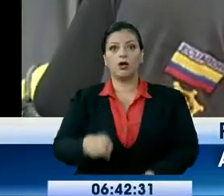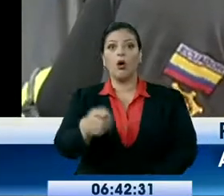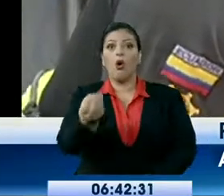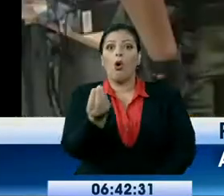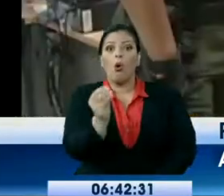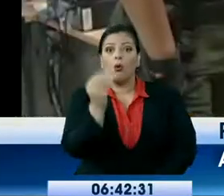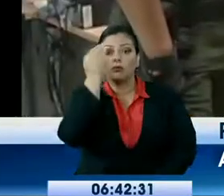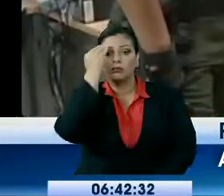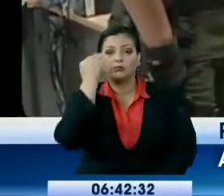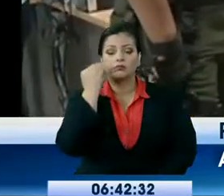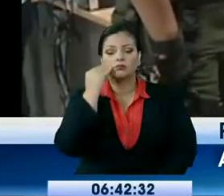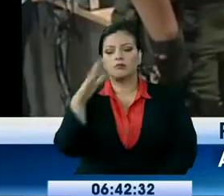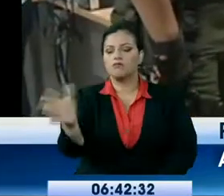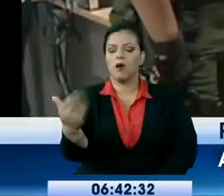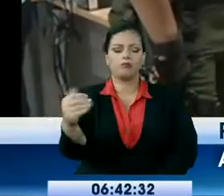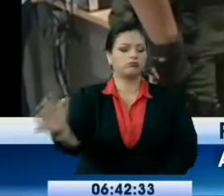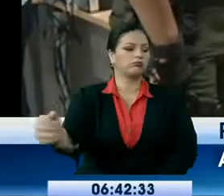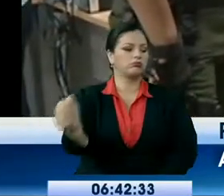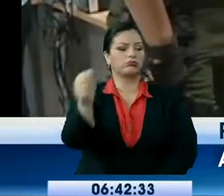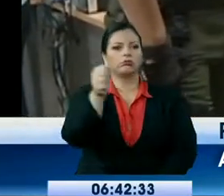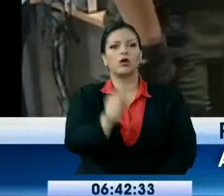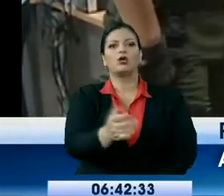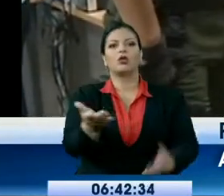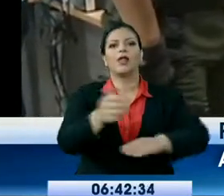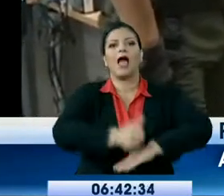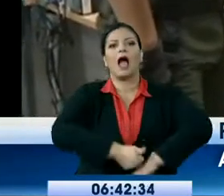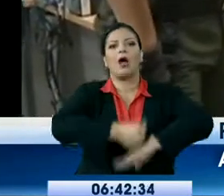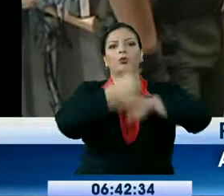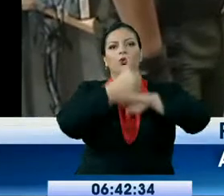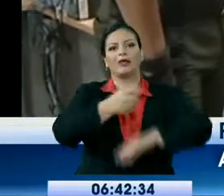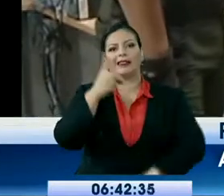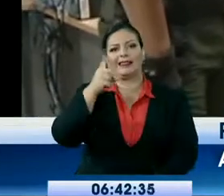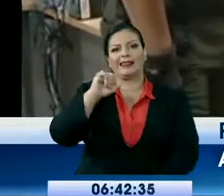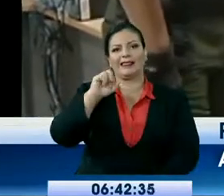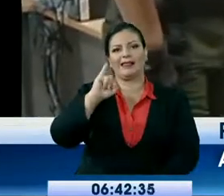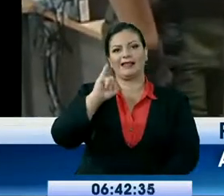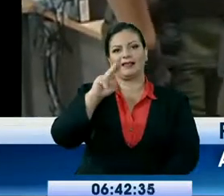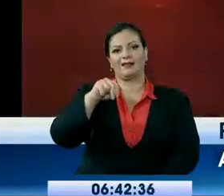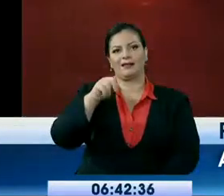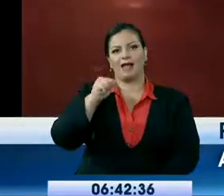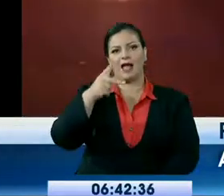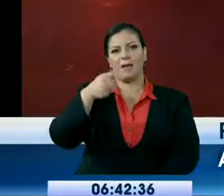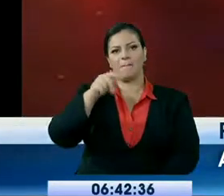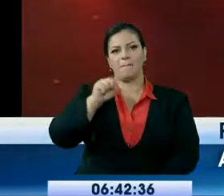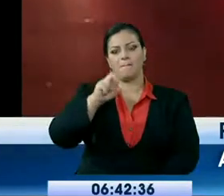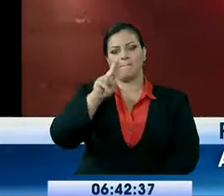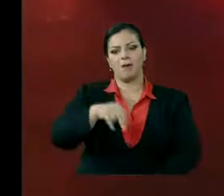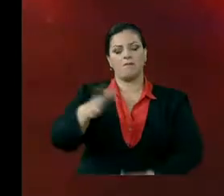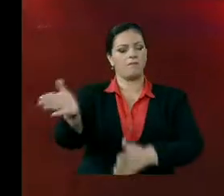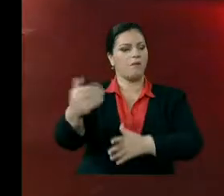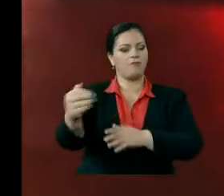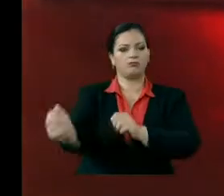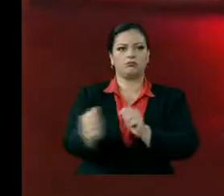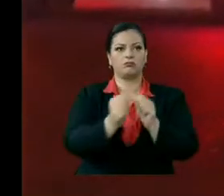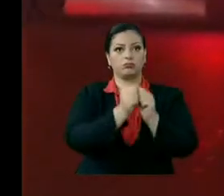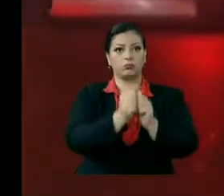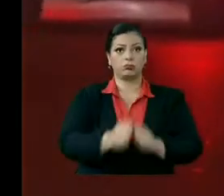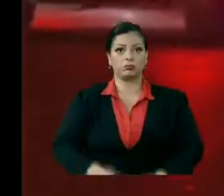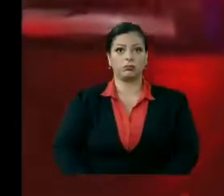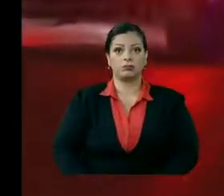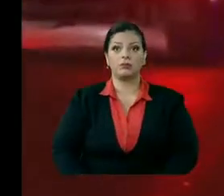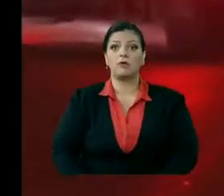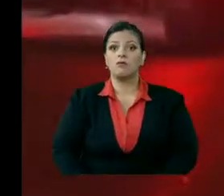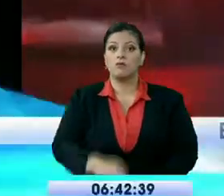DINAPEN. La policía indicó que en el lugar de la aprehensión no es permitido la circulación